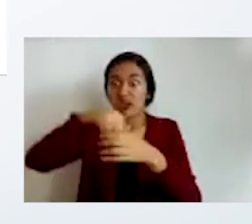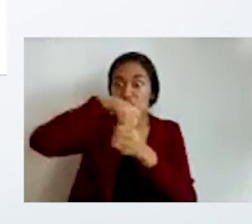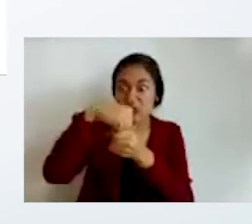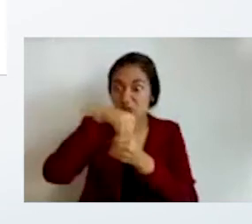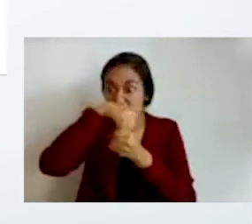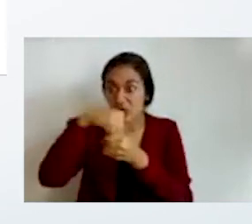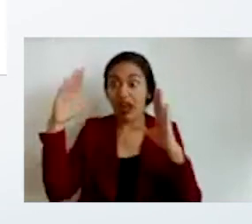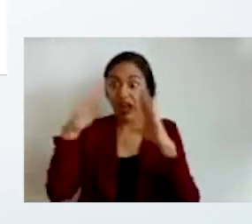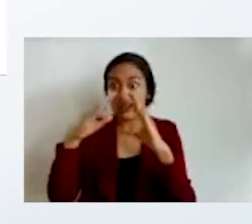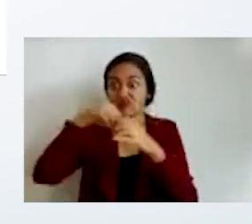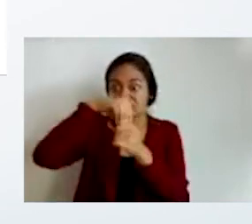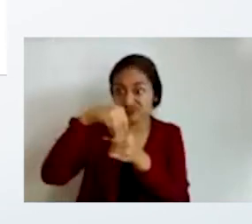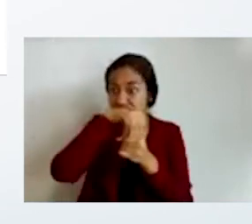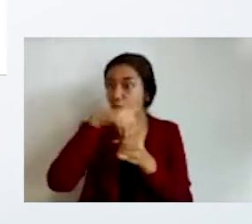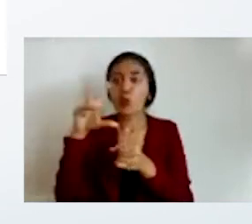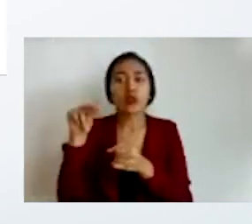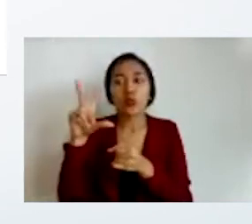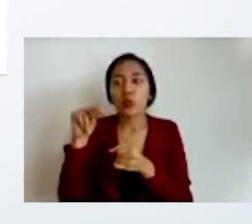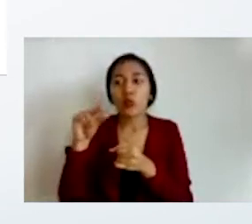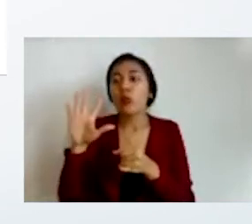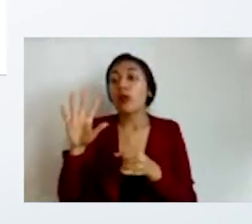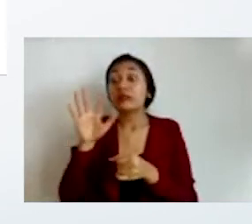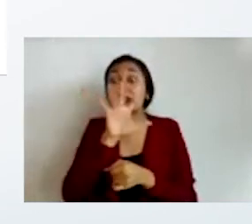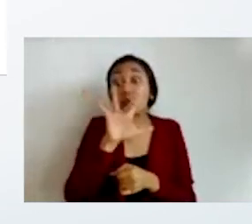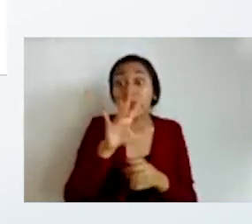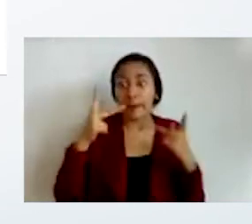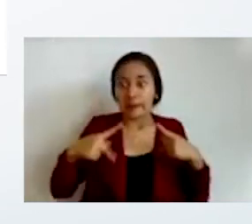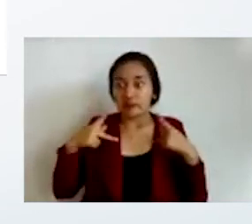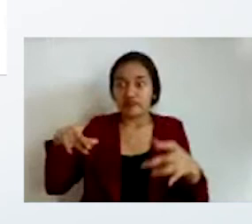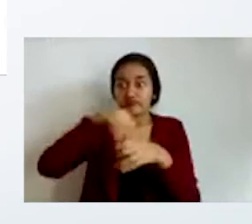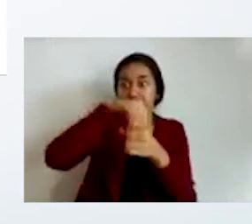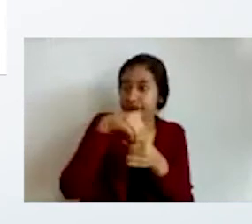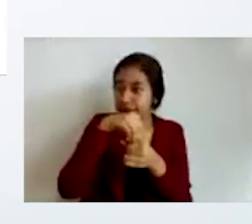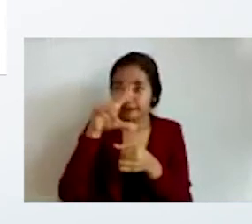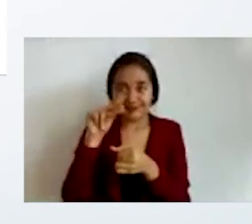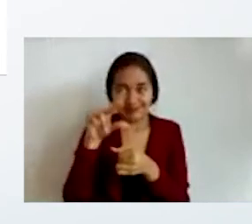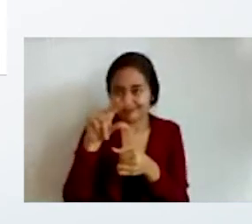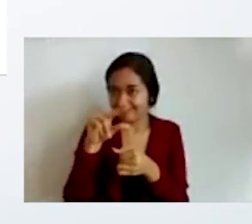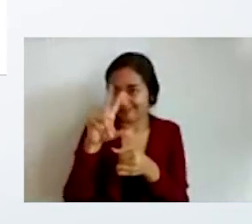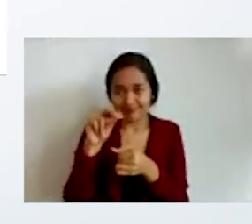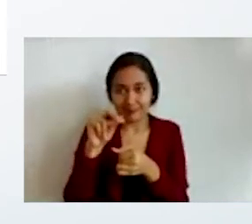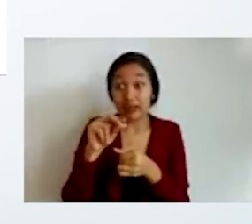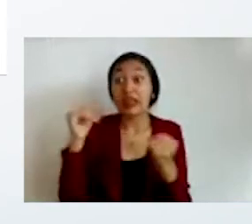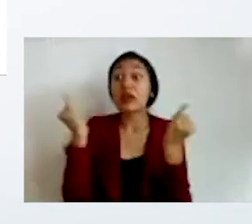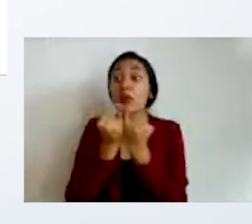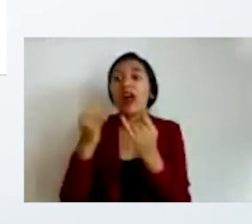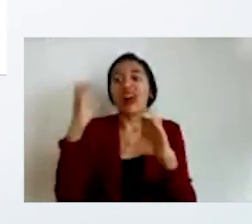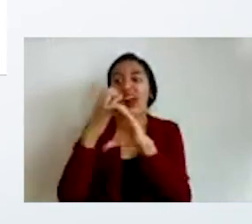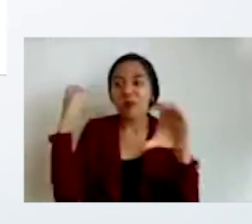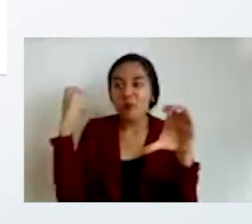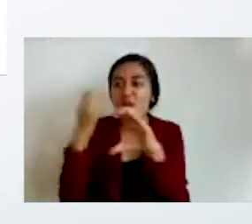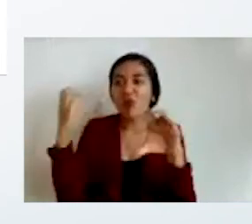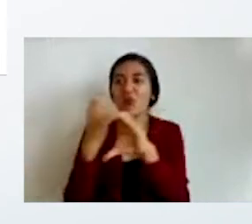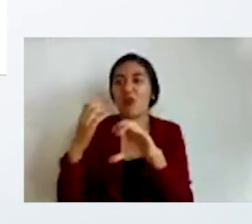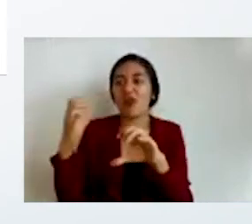cerrados más de 50 personas. No utilicen los transportes públicos de